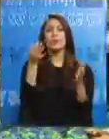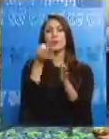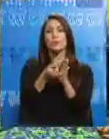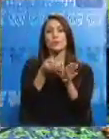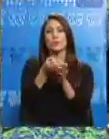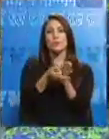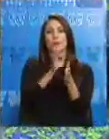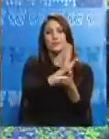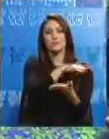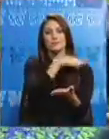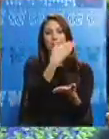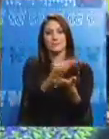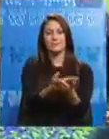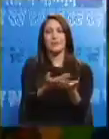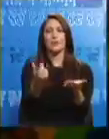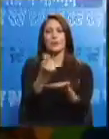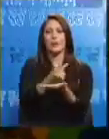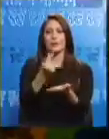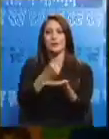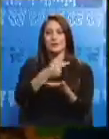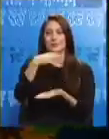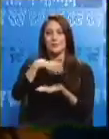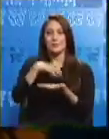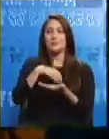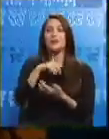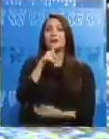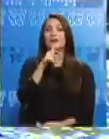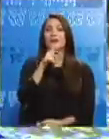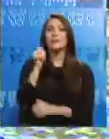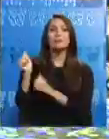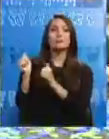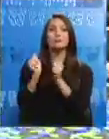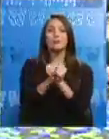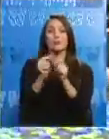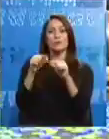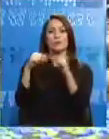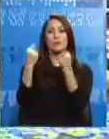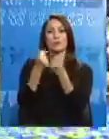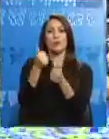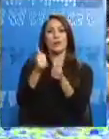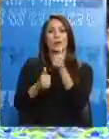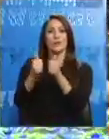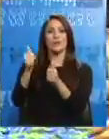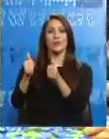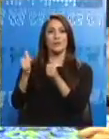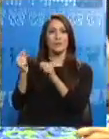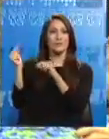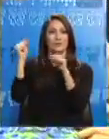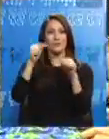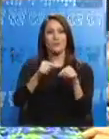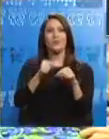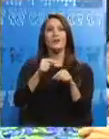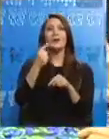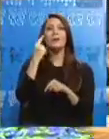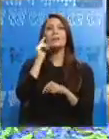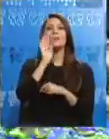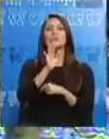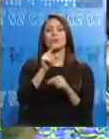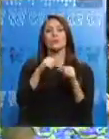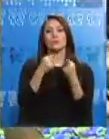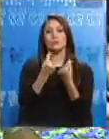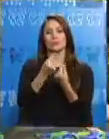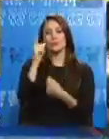Durán, en la provincia del Guayas. Lo acompañaron en su comparecencia a un grupo de candidatos a la Asamblea por el Movimiento de